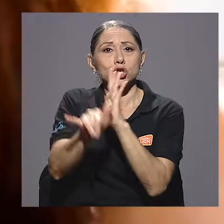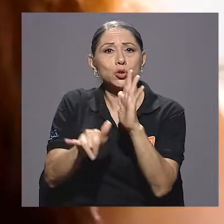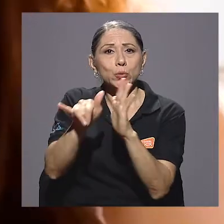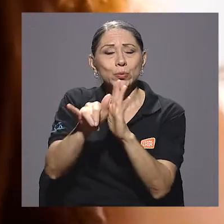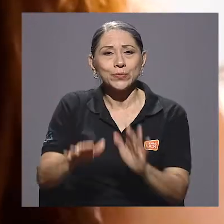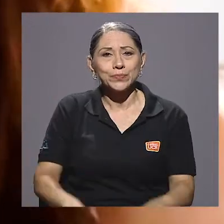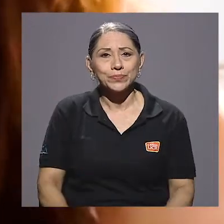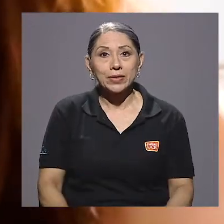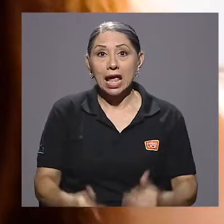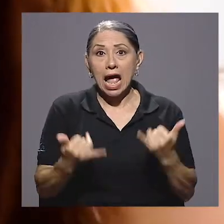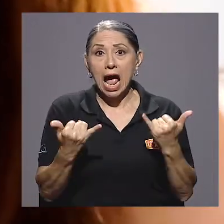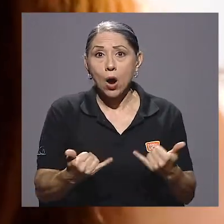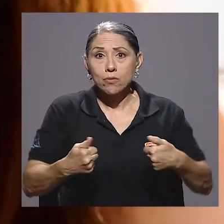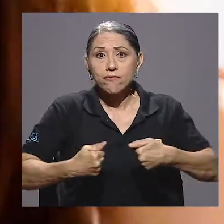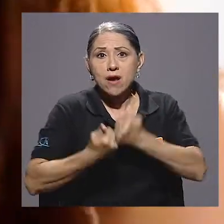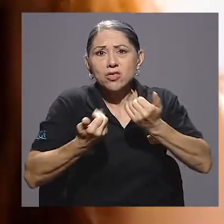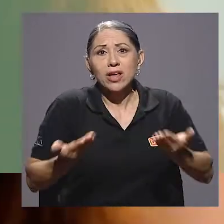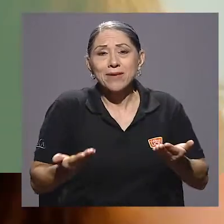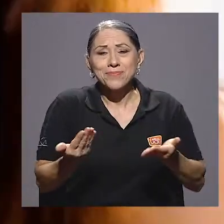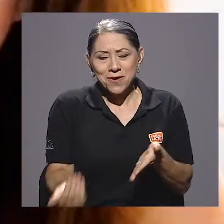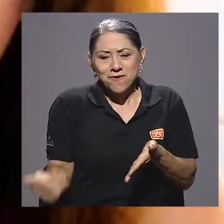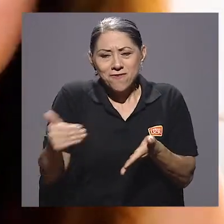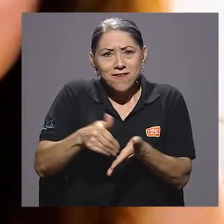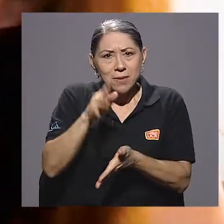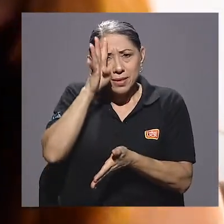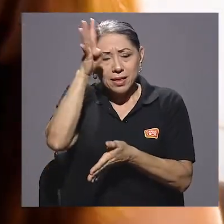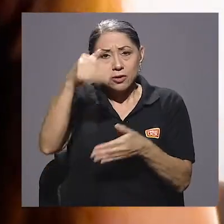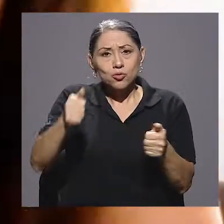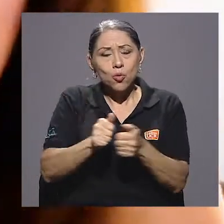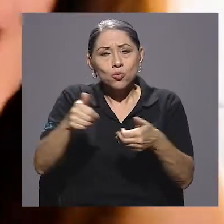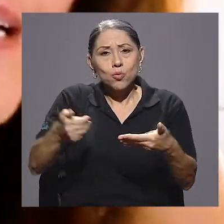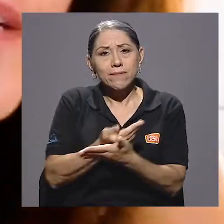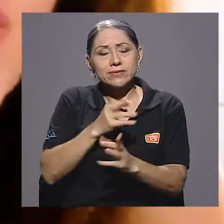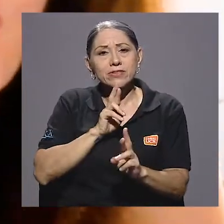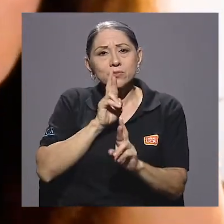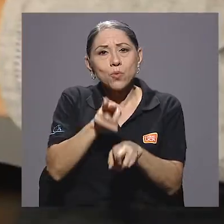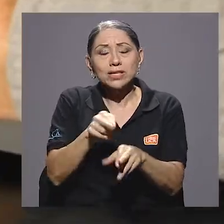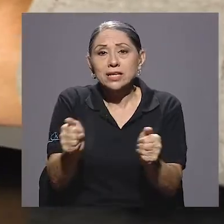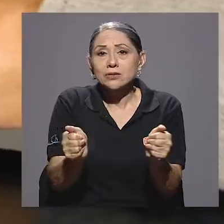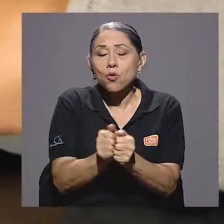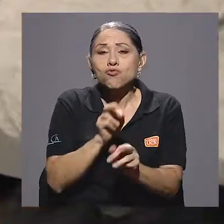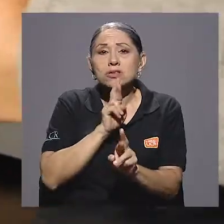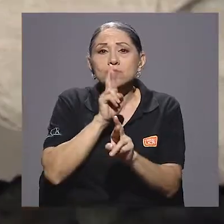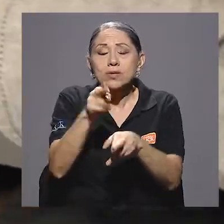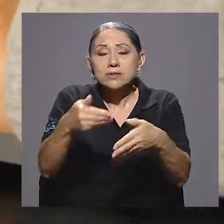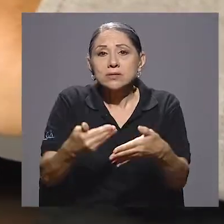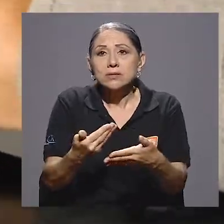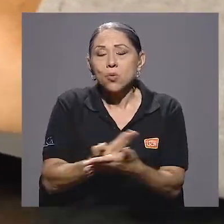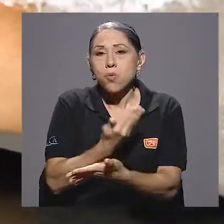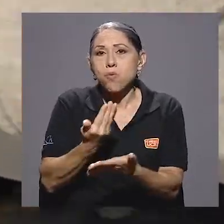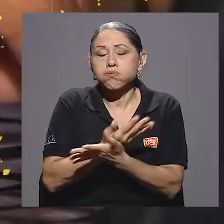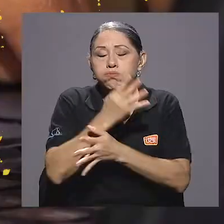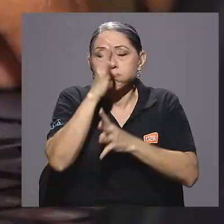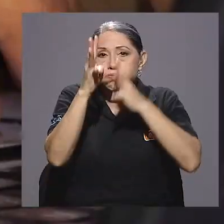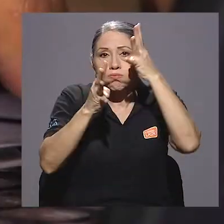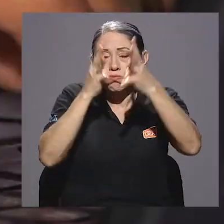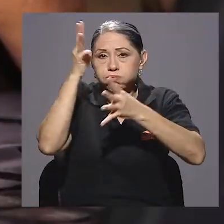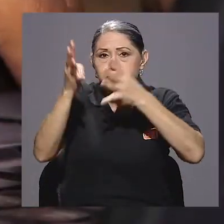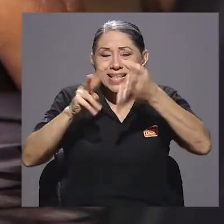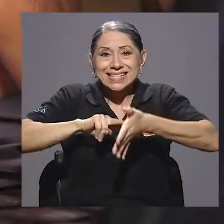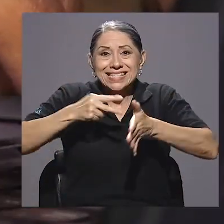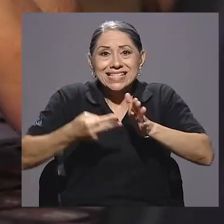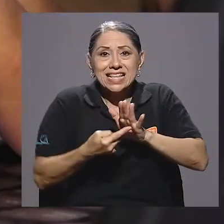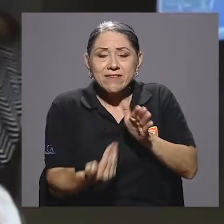por hoy el gran reto que tenemos es reinventarnos con nuevas respuestas, con respuestas innovadoras. Eso